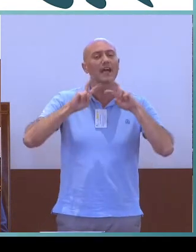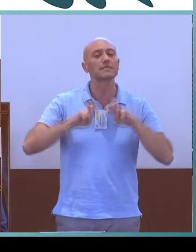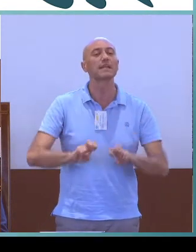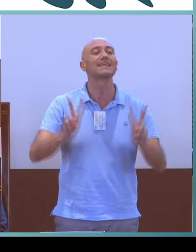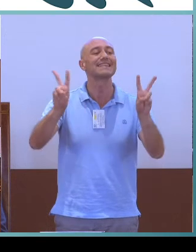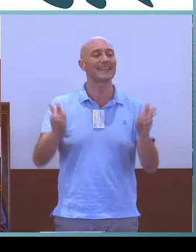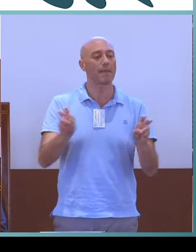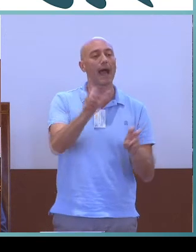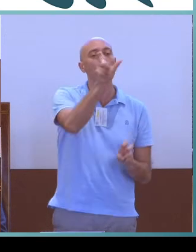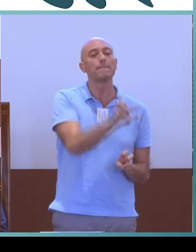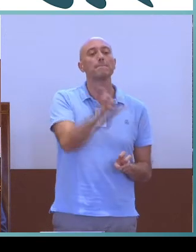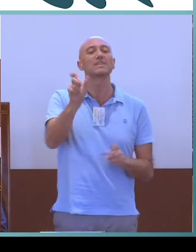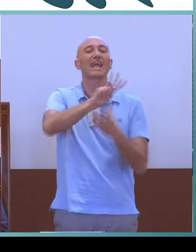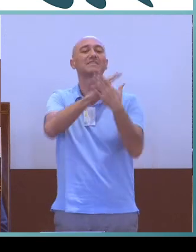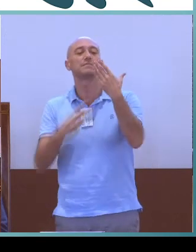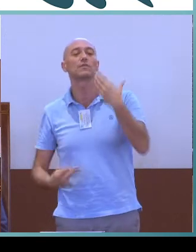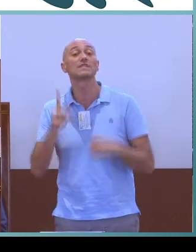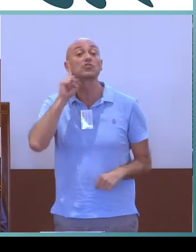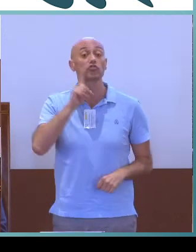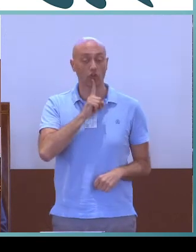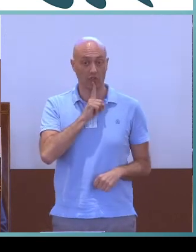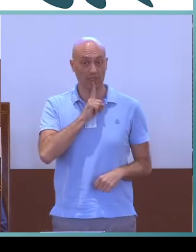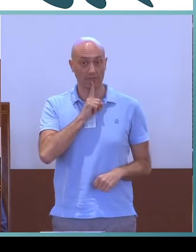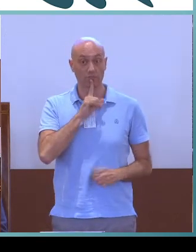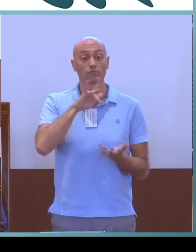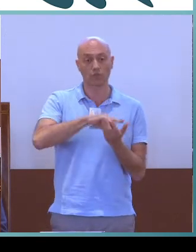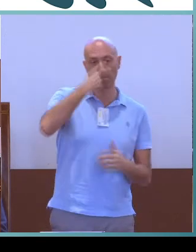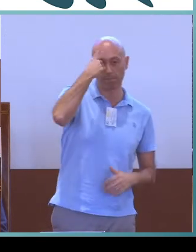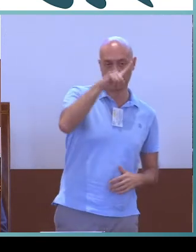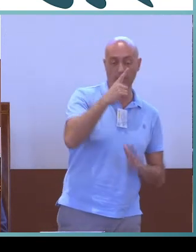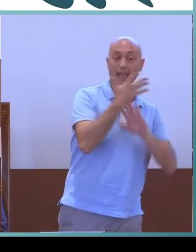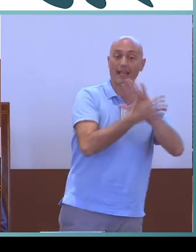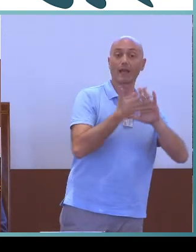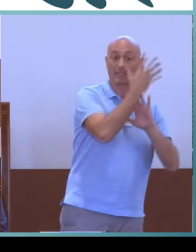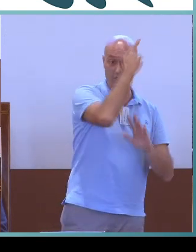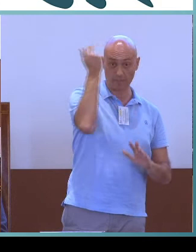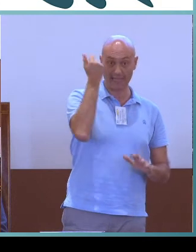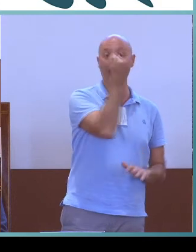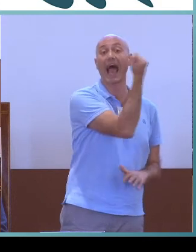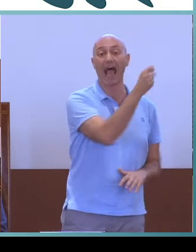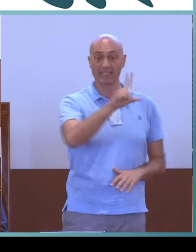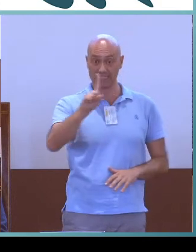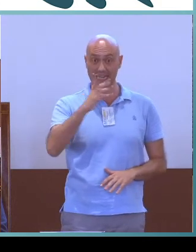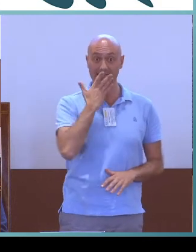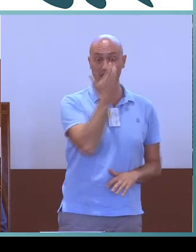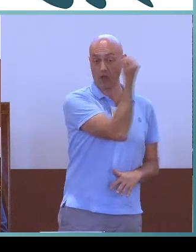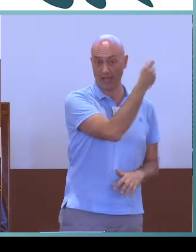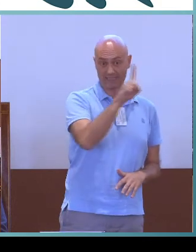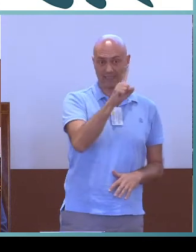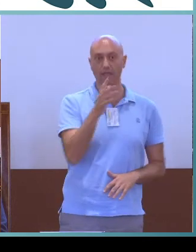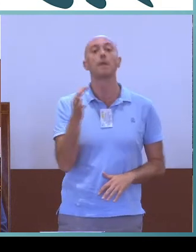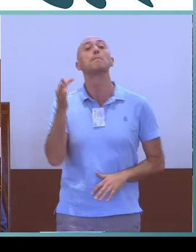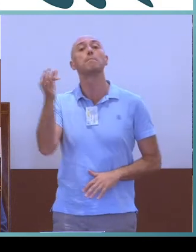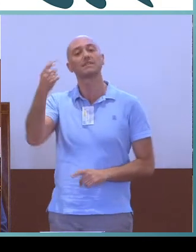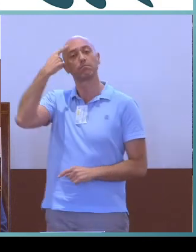La activación paralela en lengua de signos americana, bueno, ya hemos discutido un poco hoy de que hay bastante investigación en la lengua de signos americana